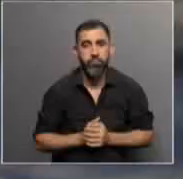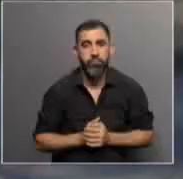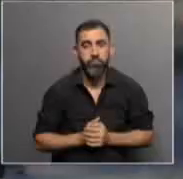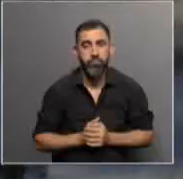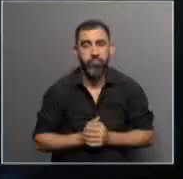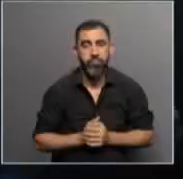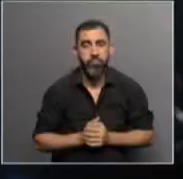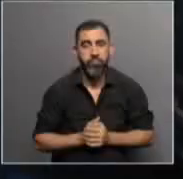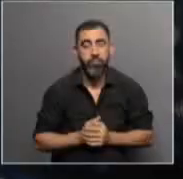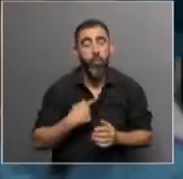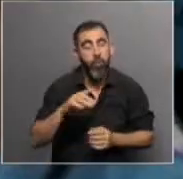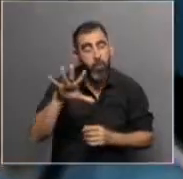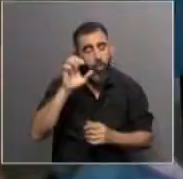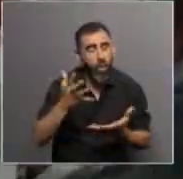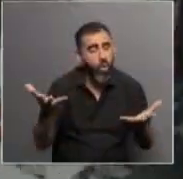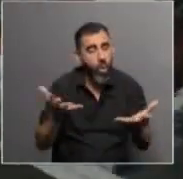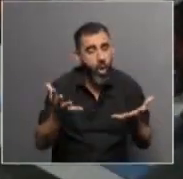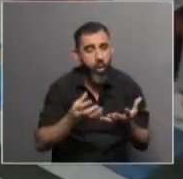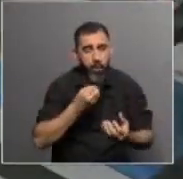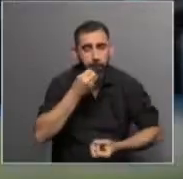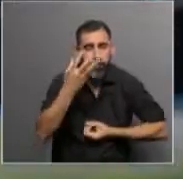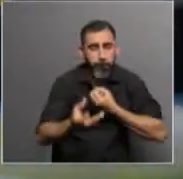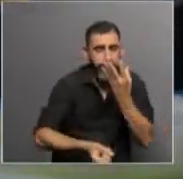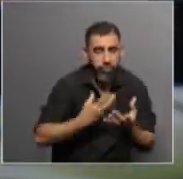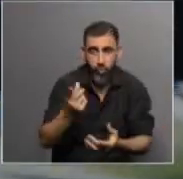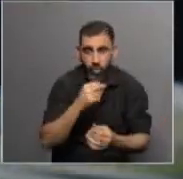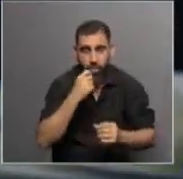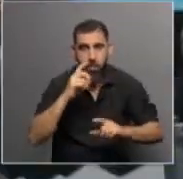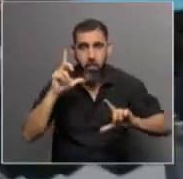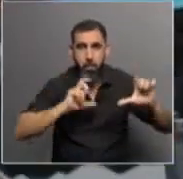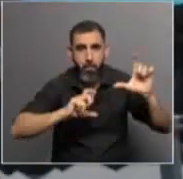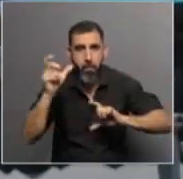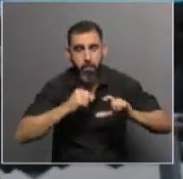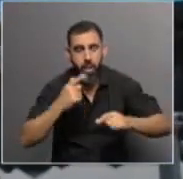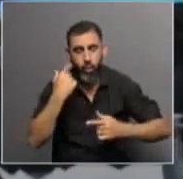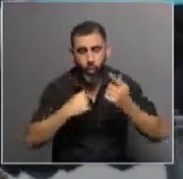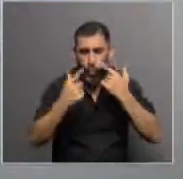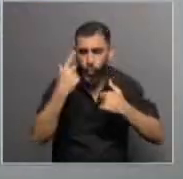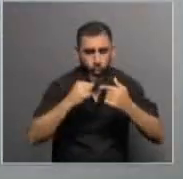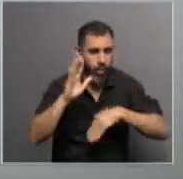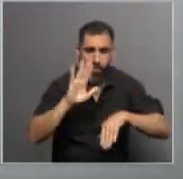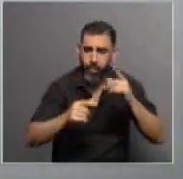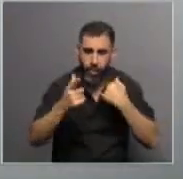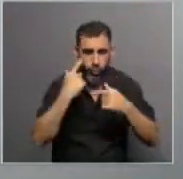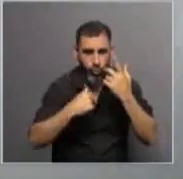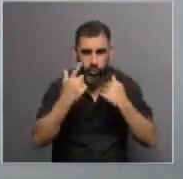Me acuerdo hasta el día de hoy de las expresiones de nosotros. Estábamos llorando, llorando, llorando.